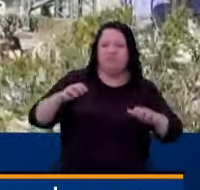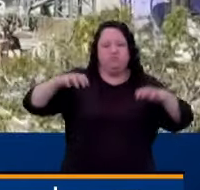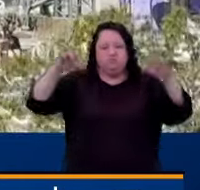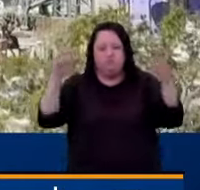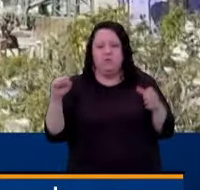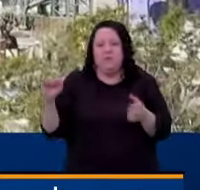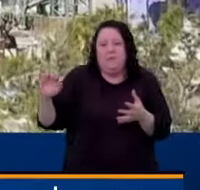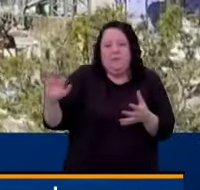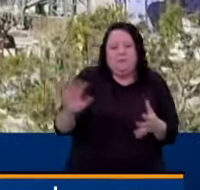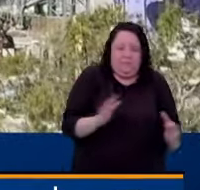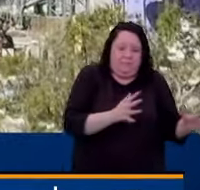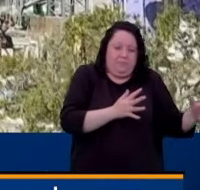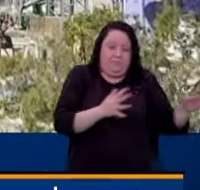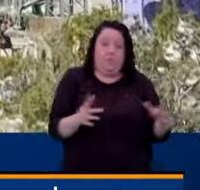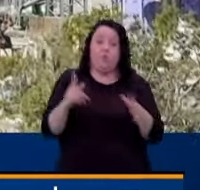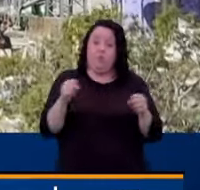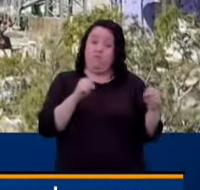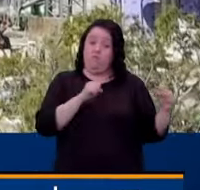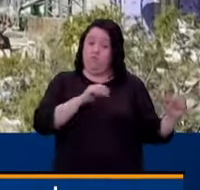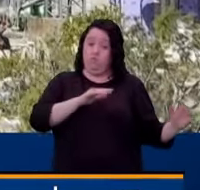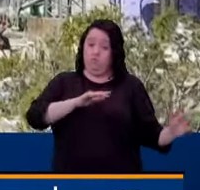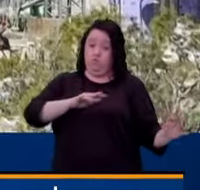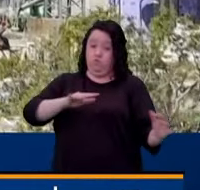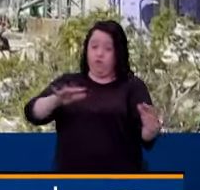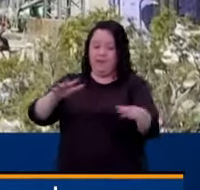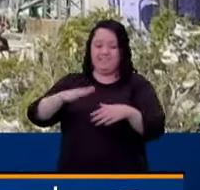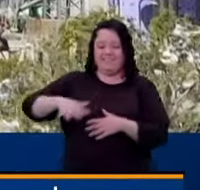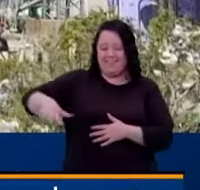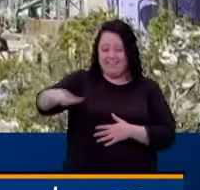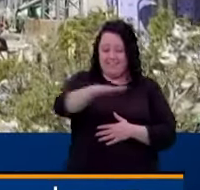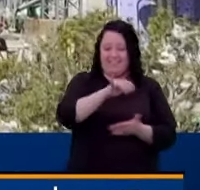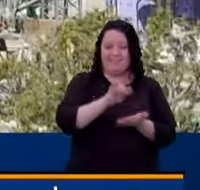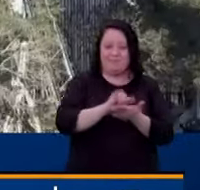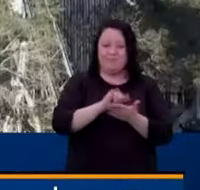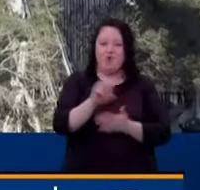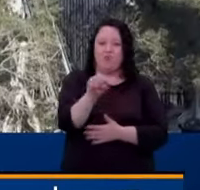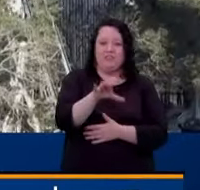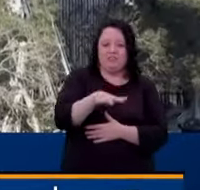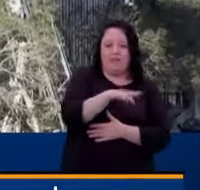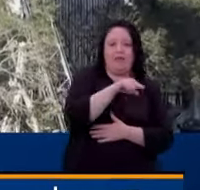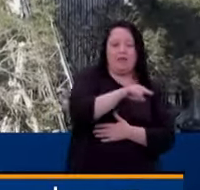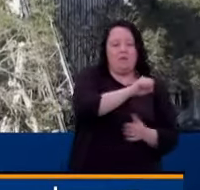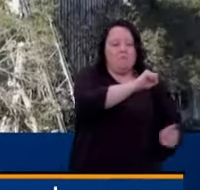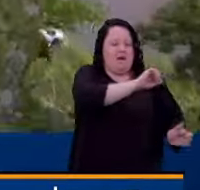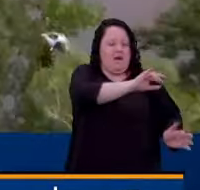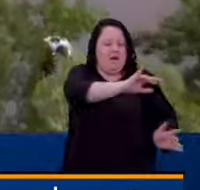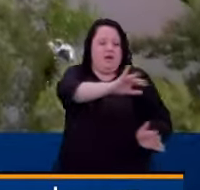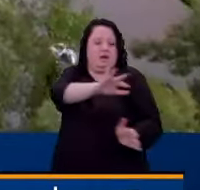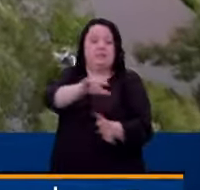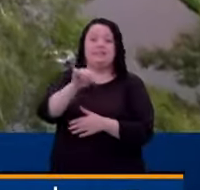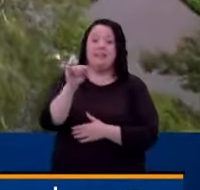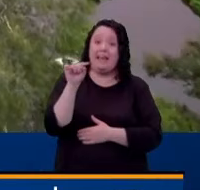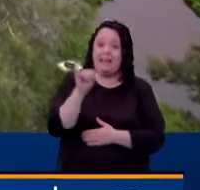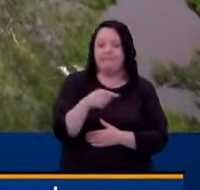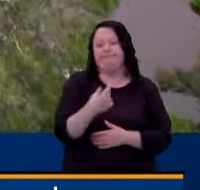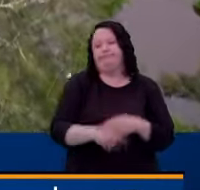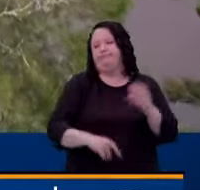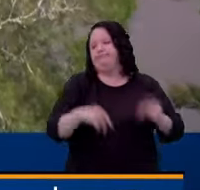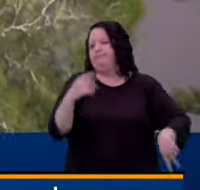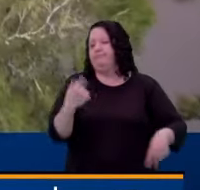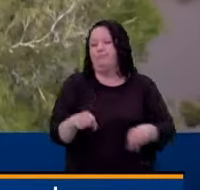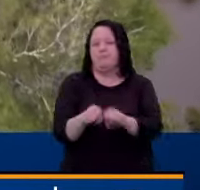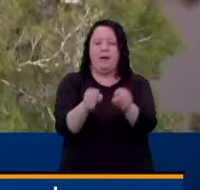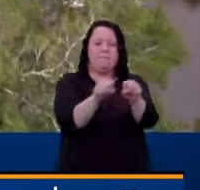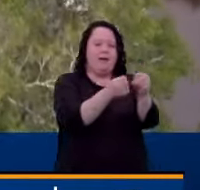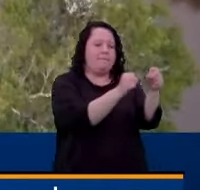que llegaron con tanta fuerza a esta parte de la costa occidental de Florida, pues habrían generado numerosos daños. Se